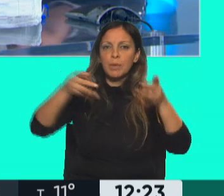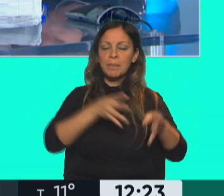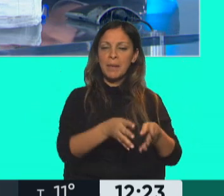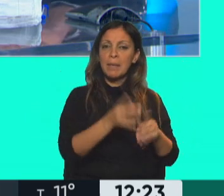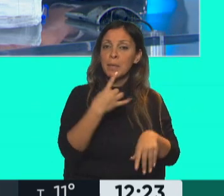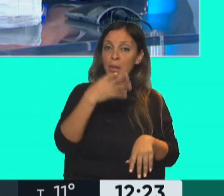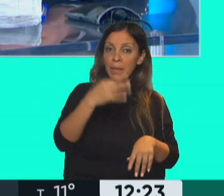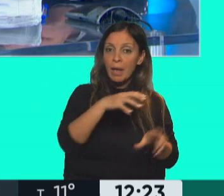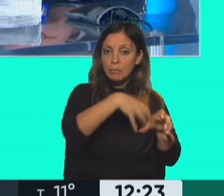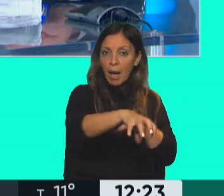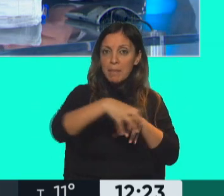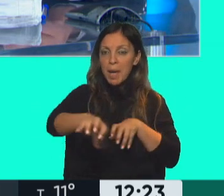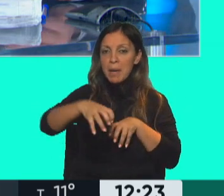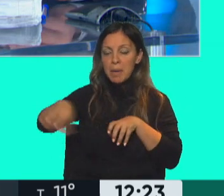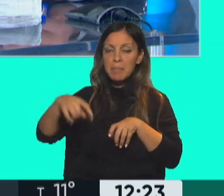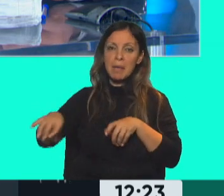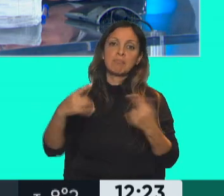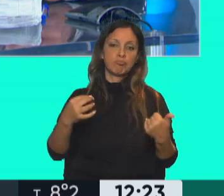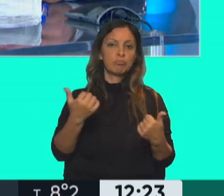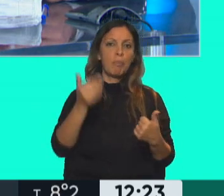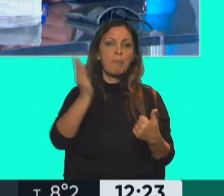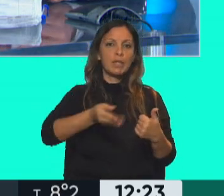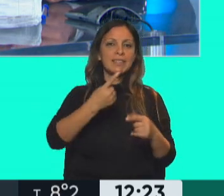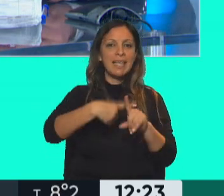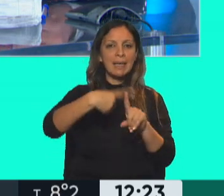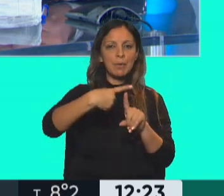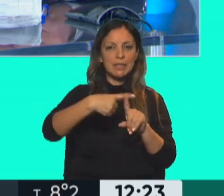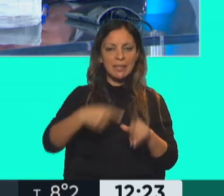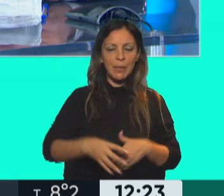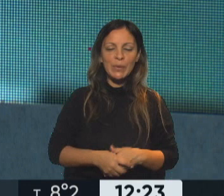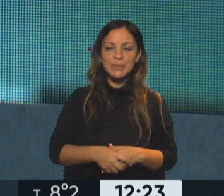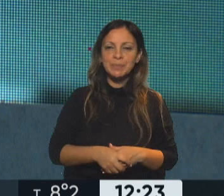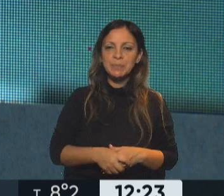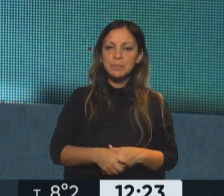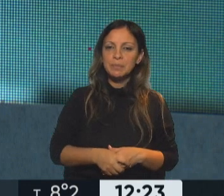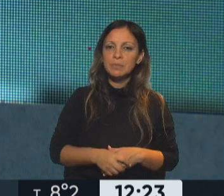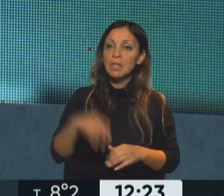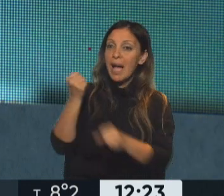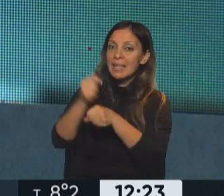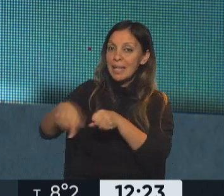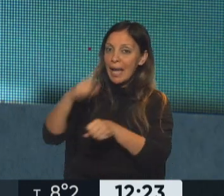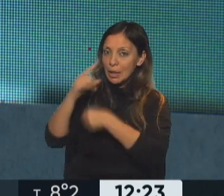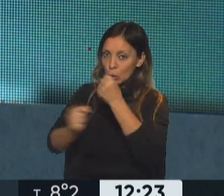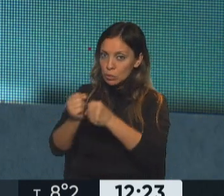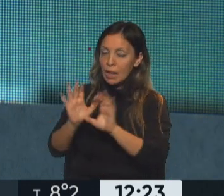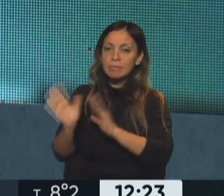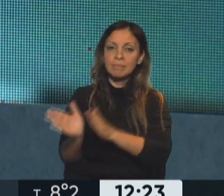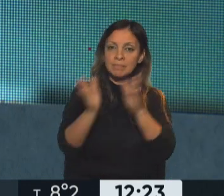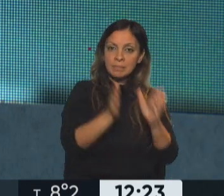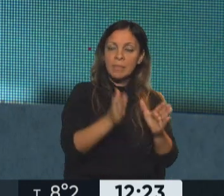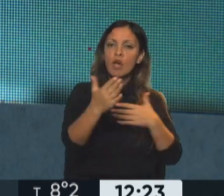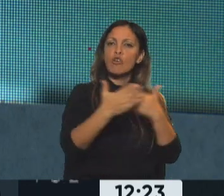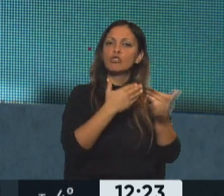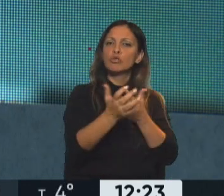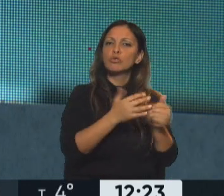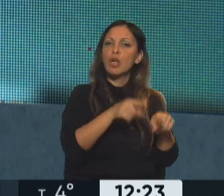son datos muy favorables los que estamos teniendo en industria, afortunadamente. Bien, hasta aquí la industria. Rápidamente, construcción